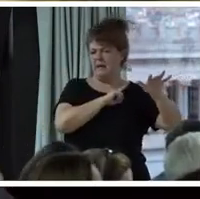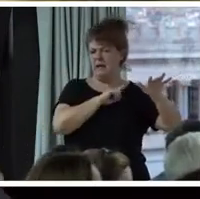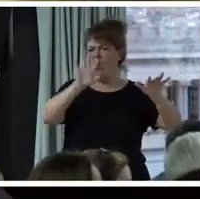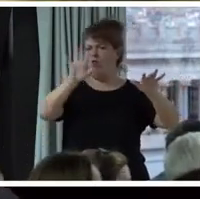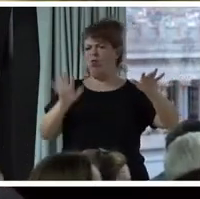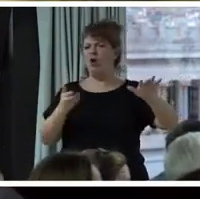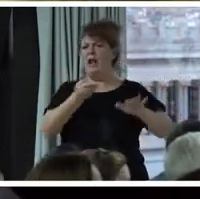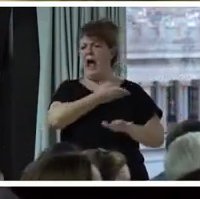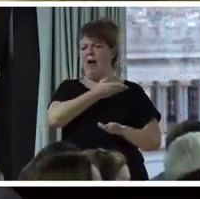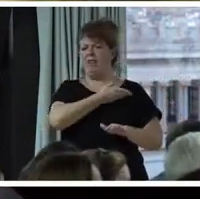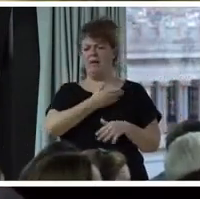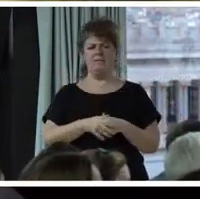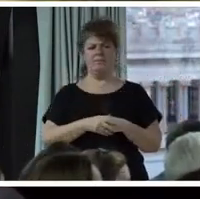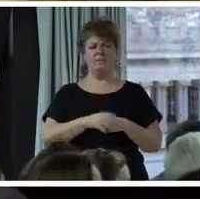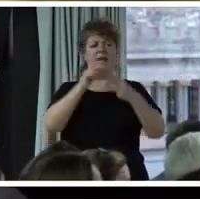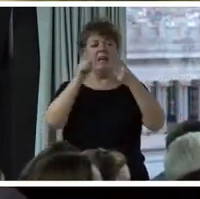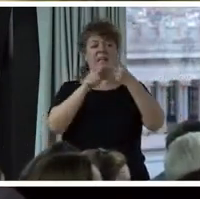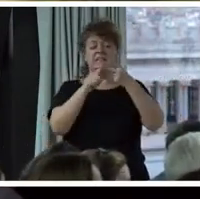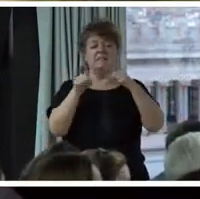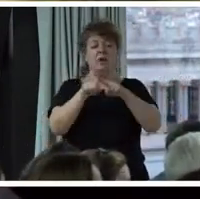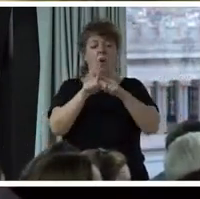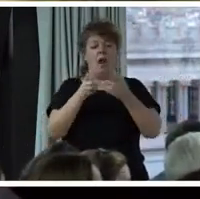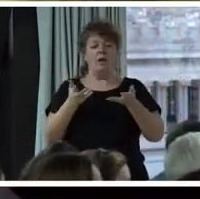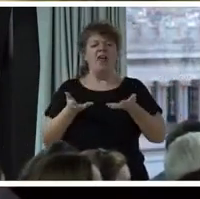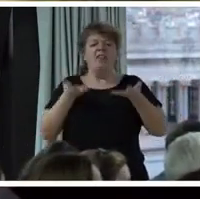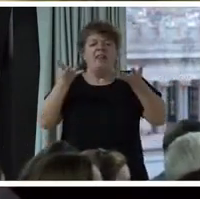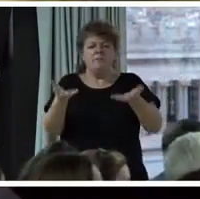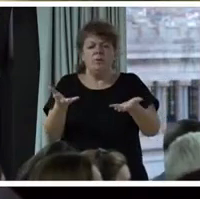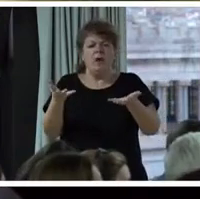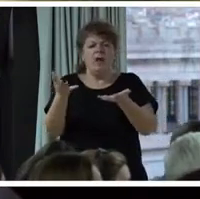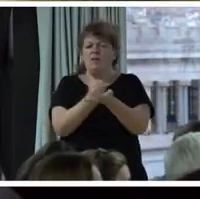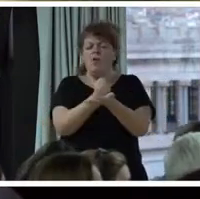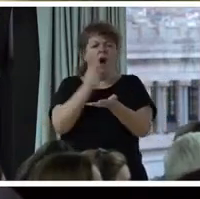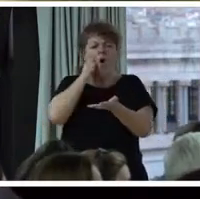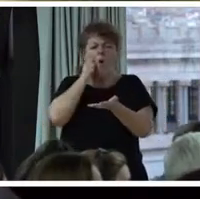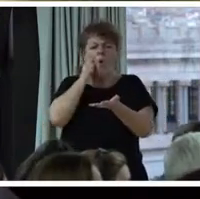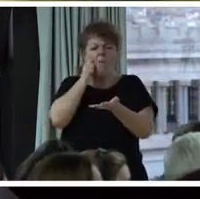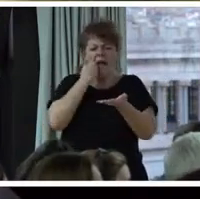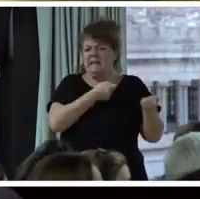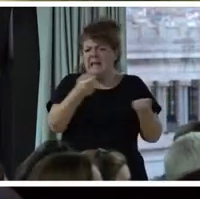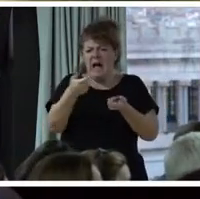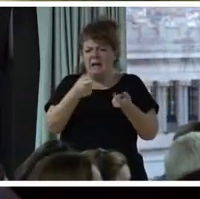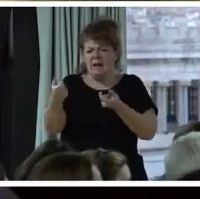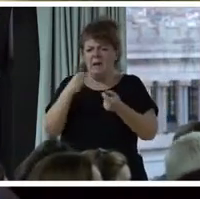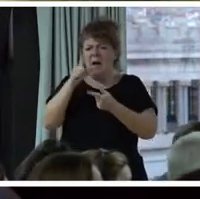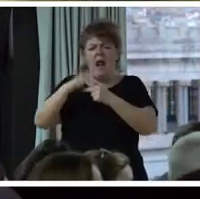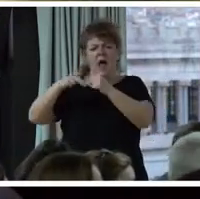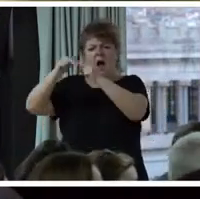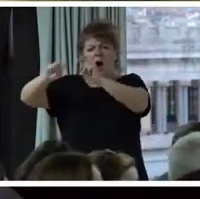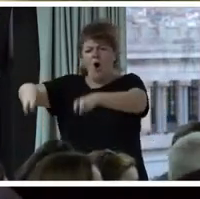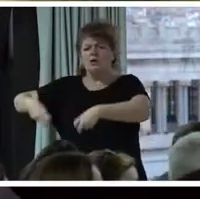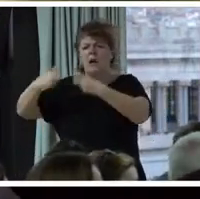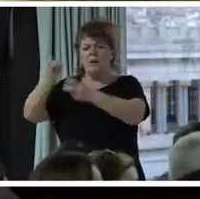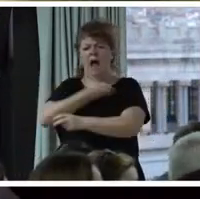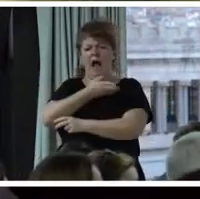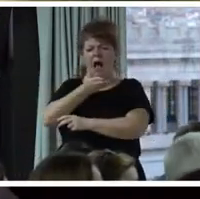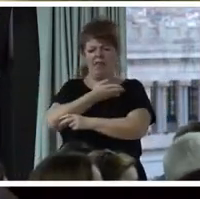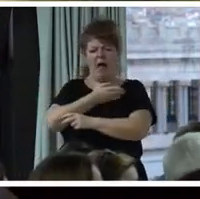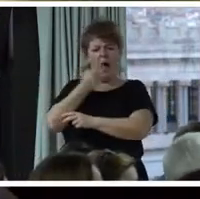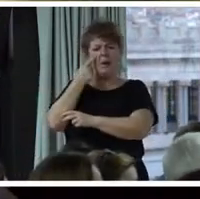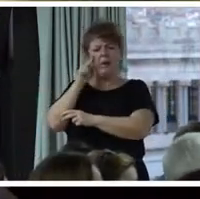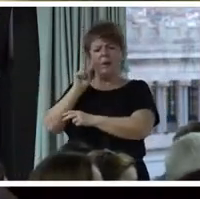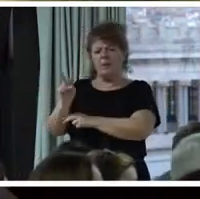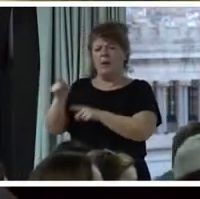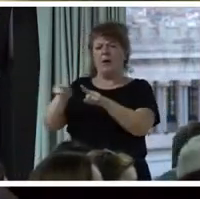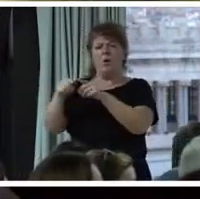de gaza segundo la disponibilidad de toda la ayuda humanitaria necesaria para la reconstrucción de gaza teniendo en